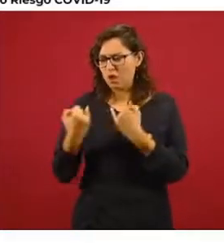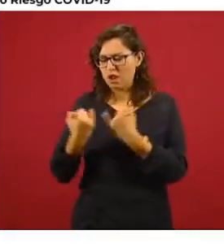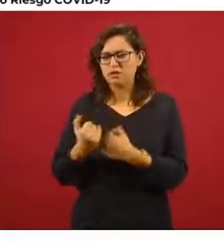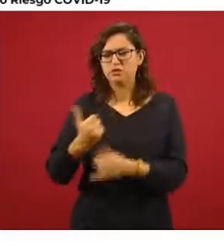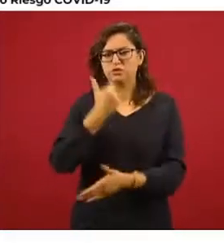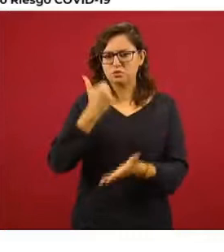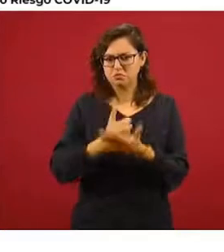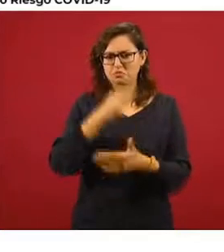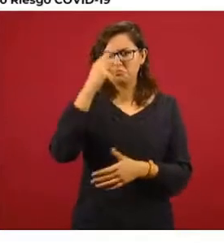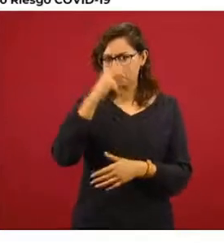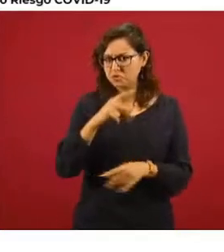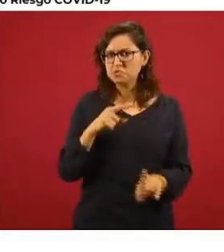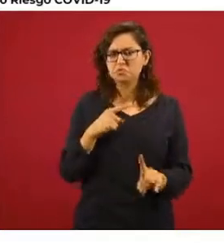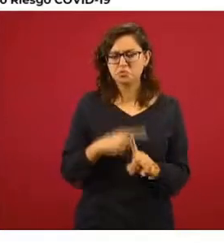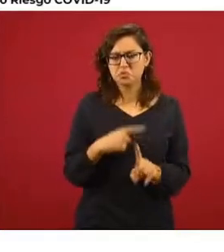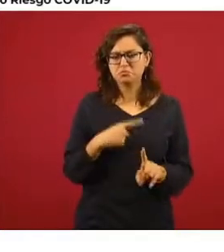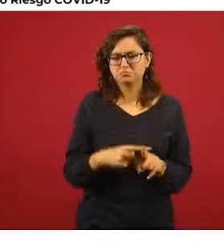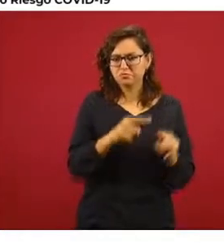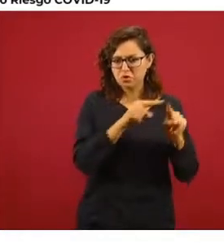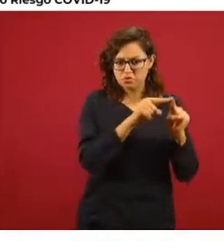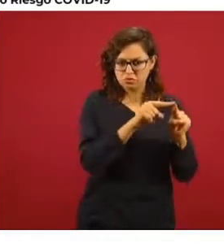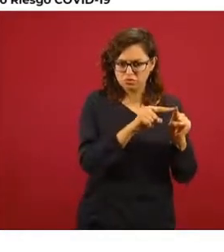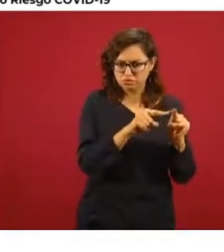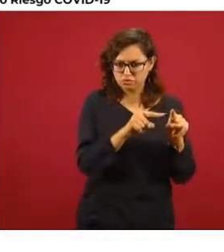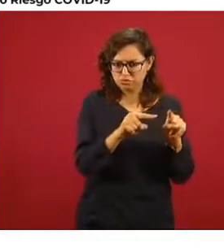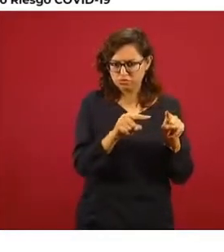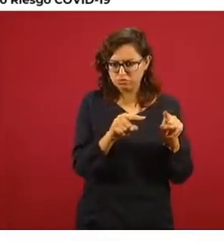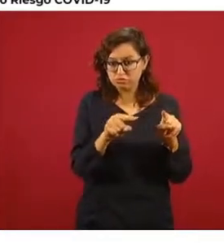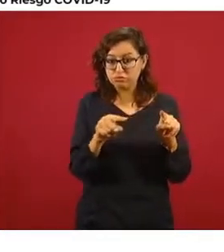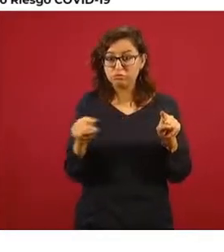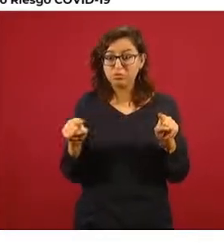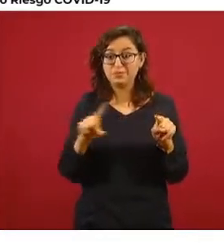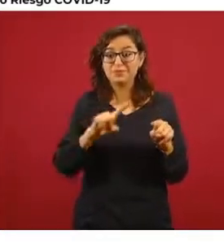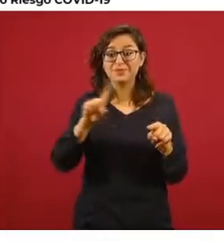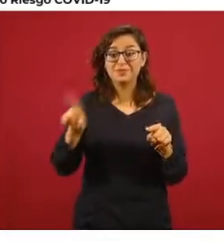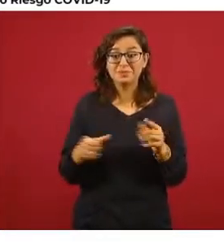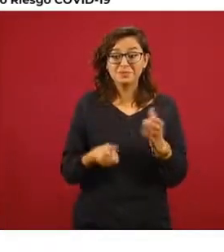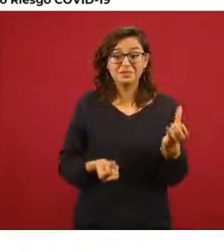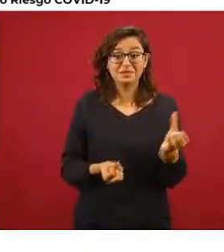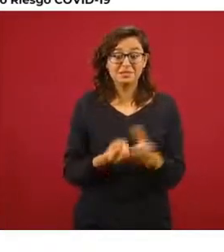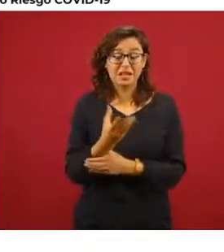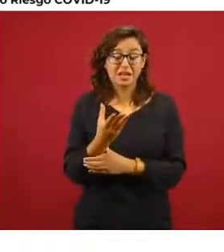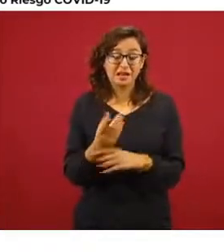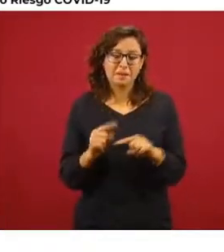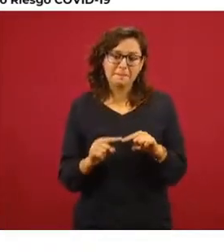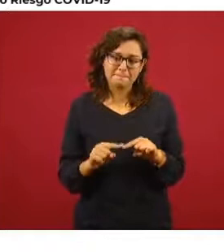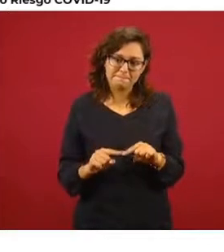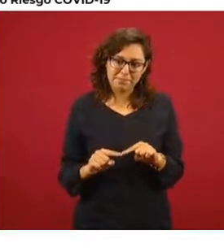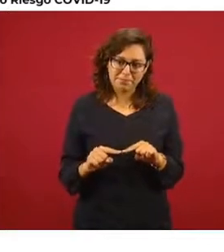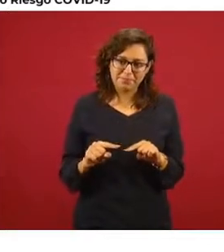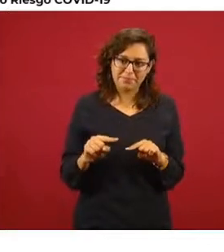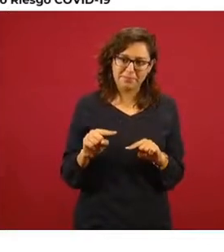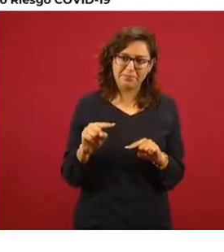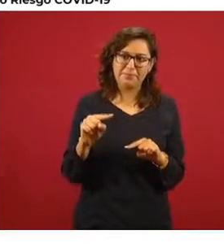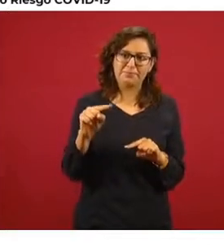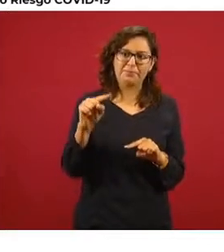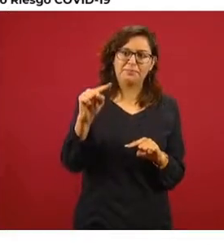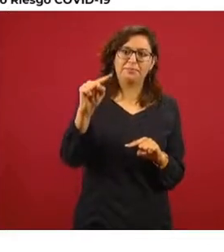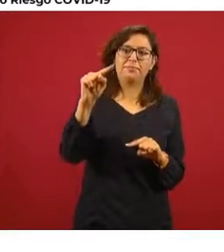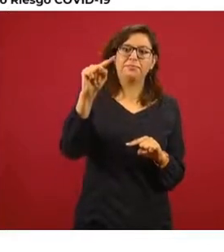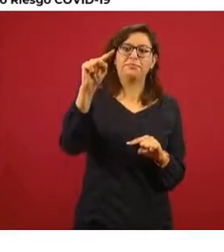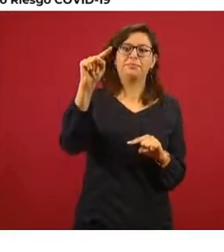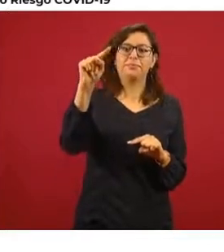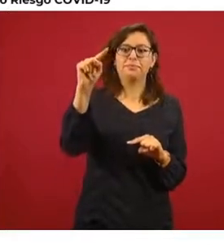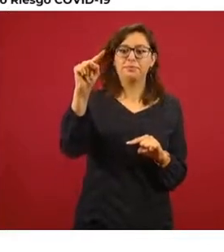efecto positivo, pero después, durante el desconfinamiento, subió otra meseta y lleva una semana de